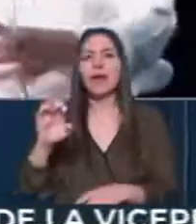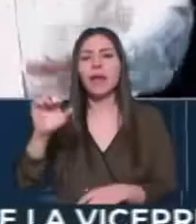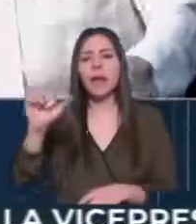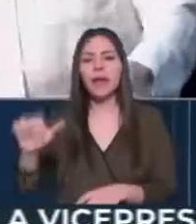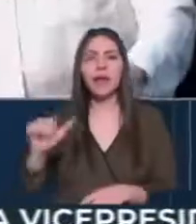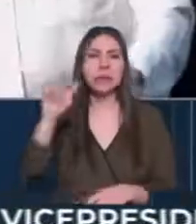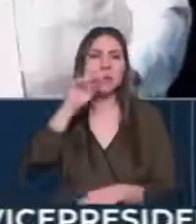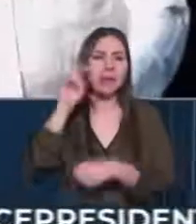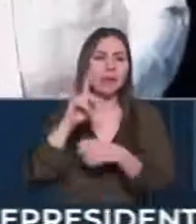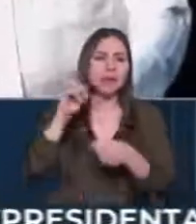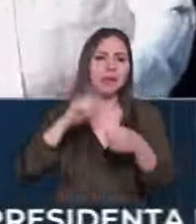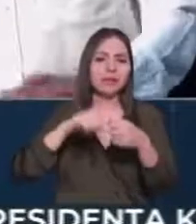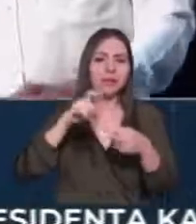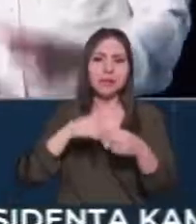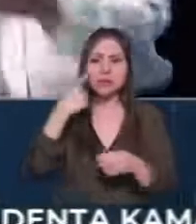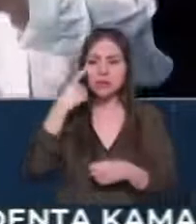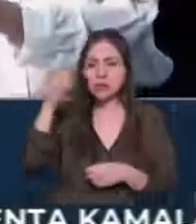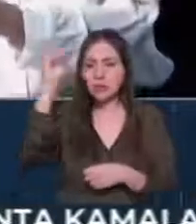otro lado,